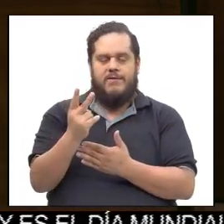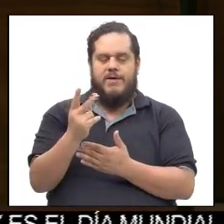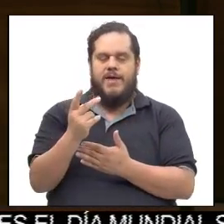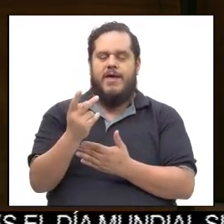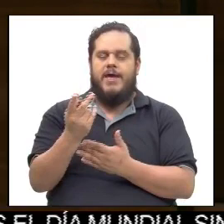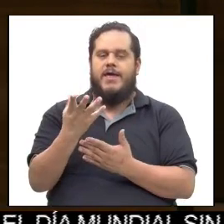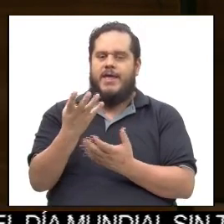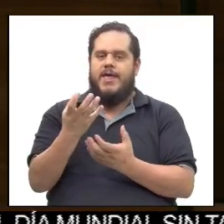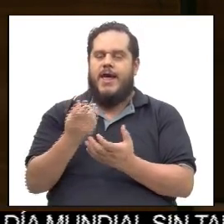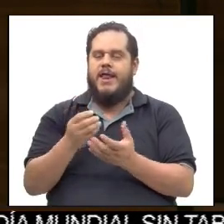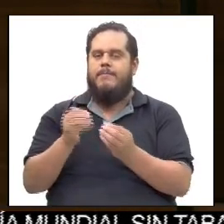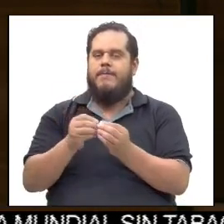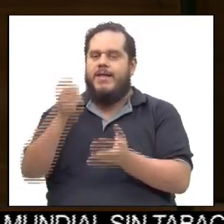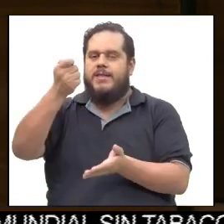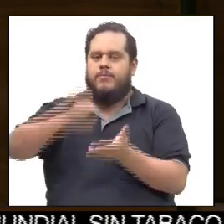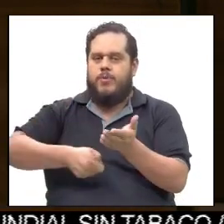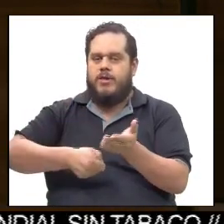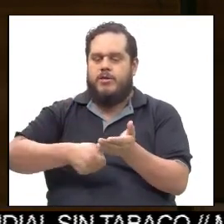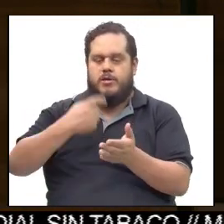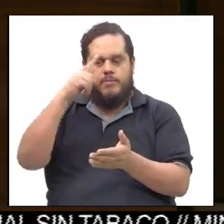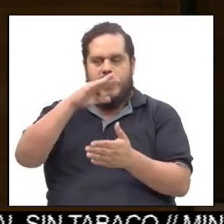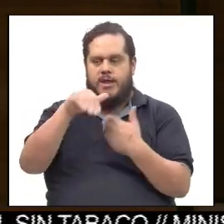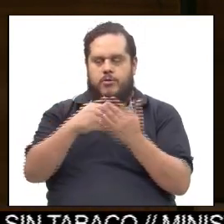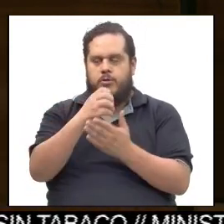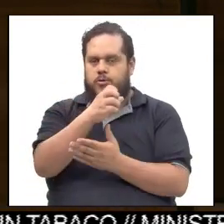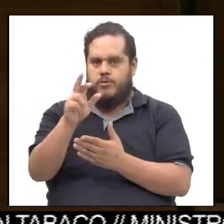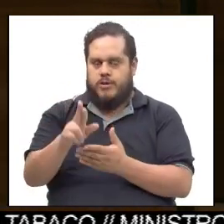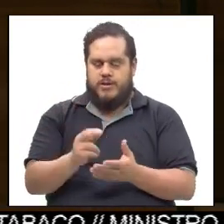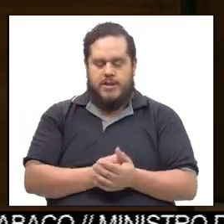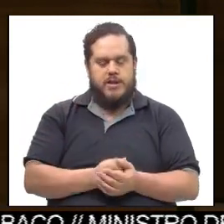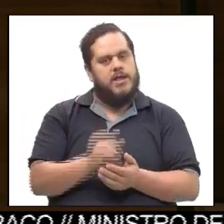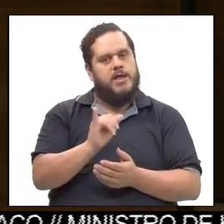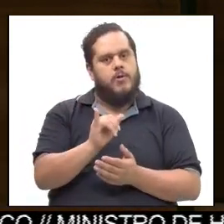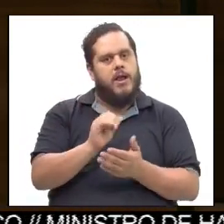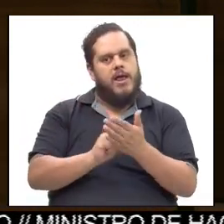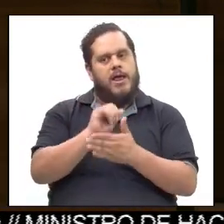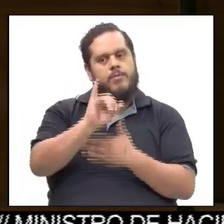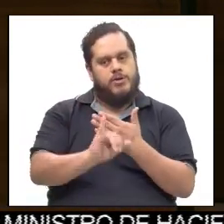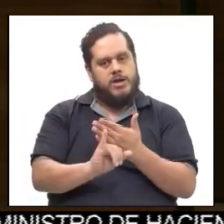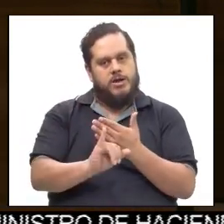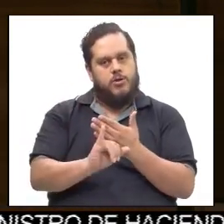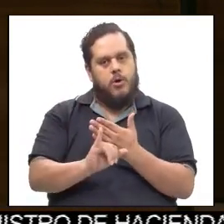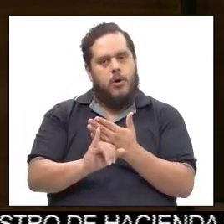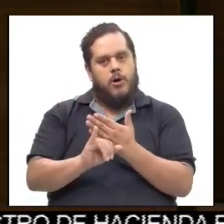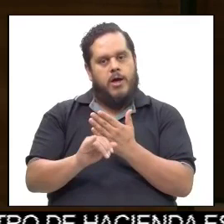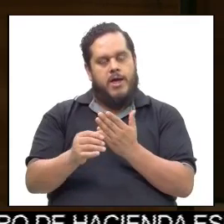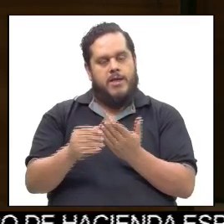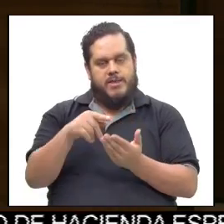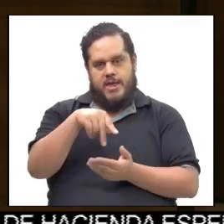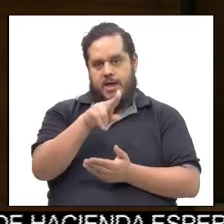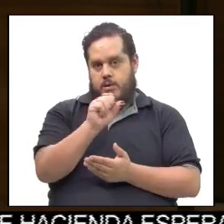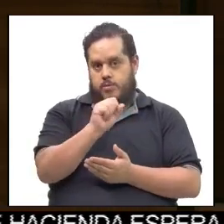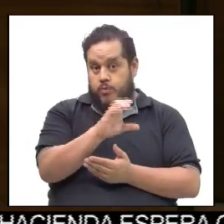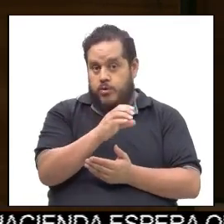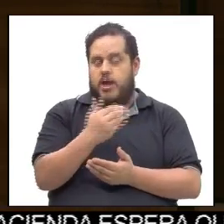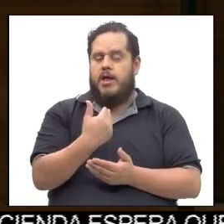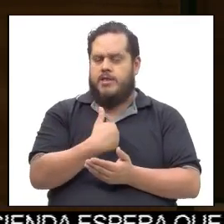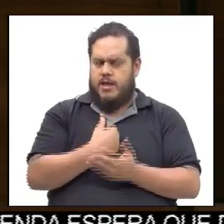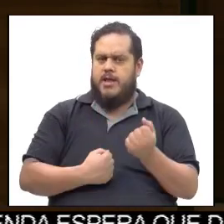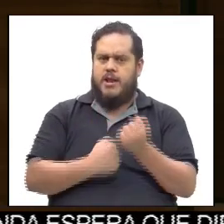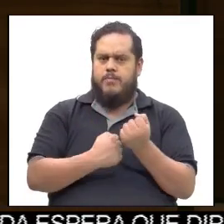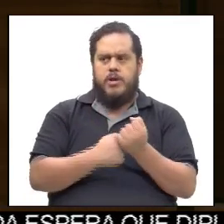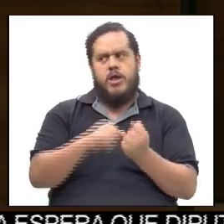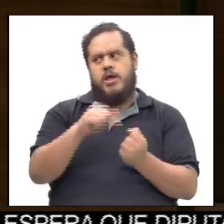le impone más cargas impositivas a todos los costarricenses. Además que el proyecto que ha presentado la fracción unidad tiene el apoyo de varias